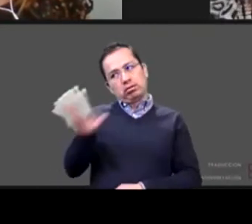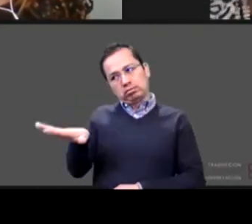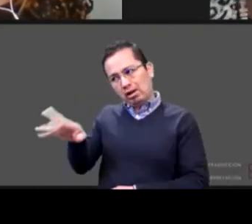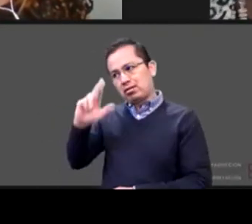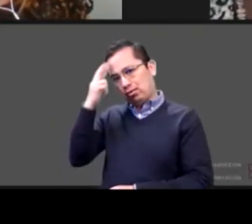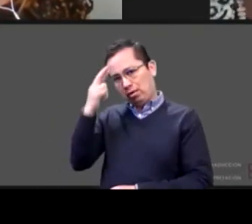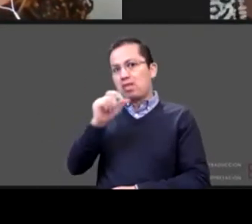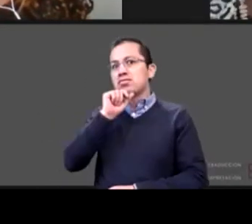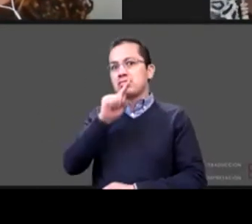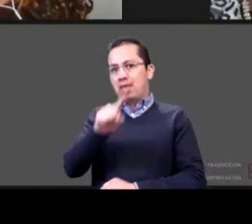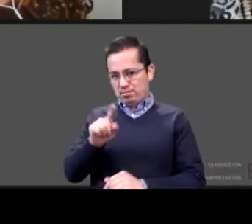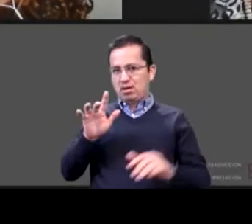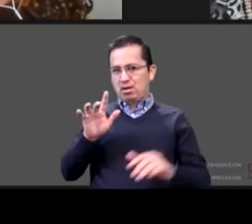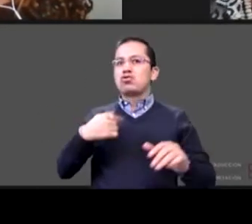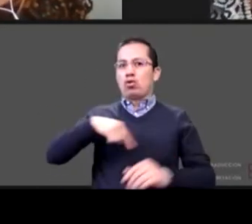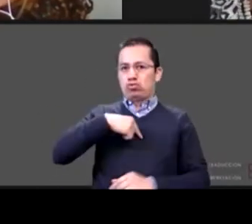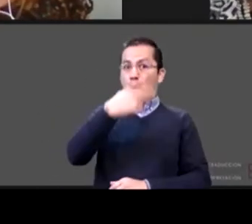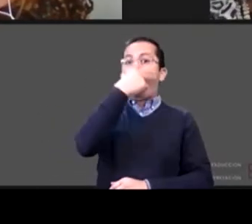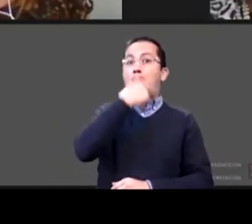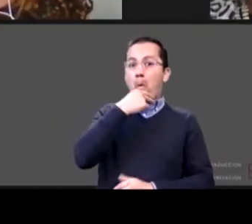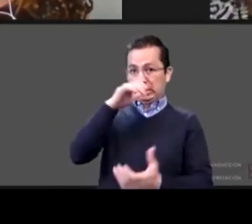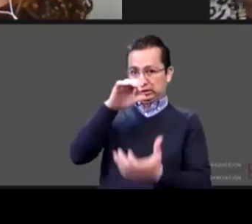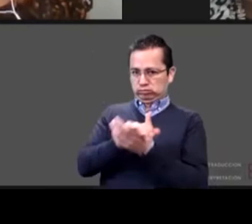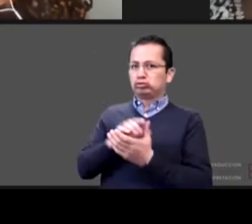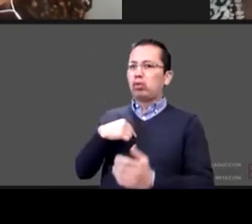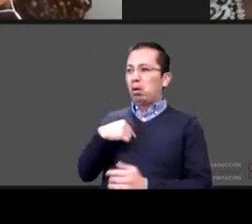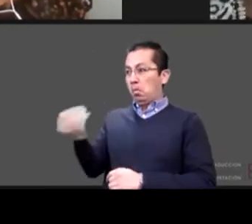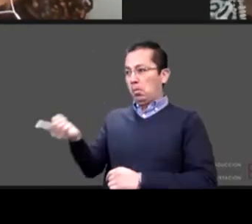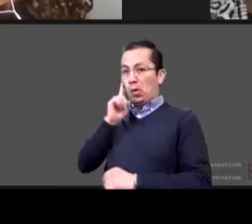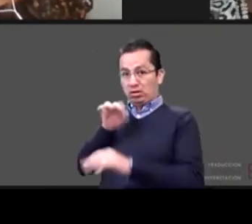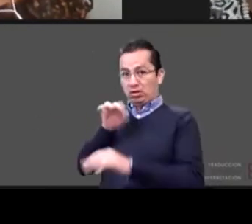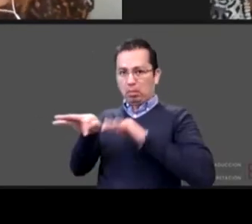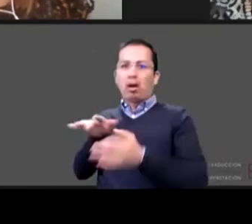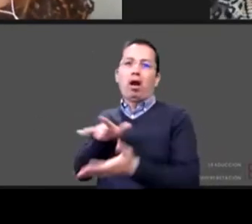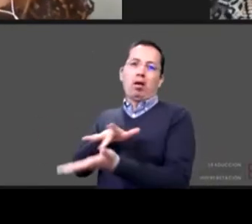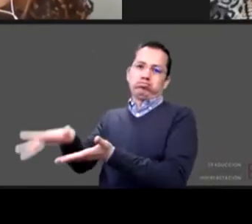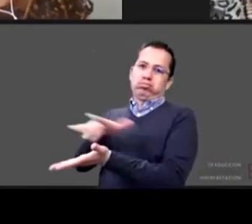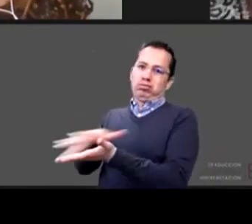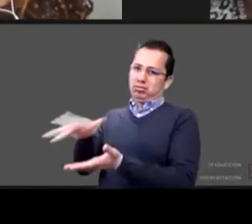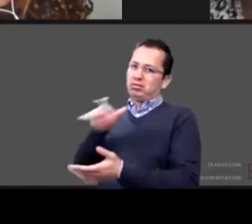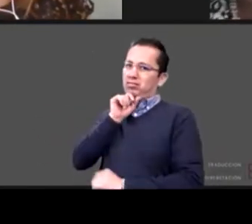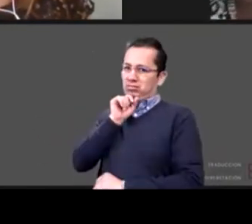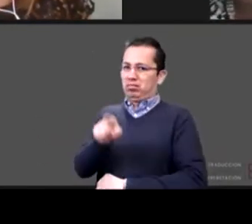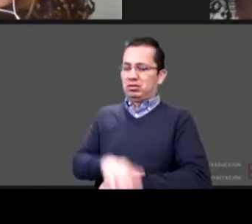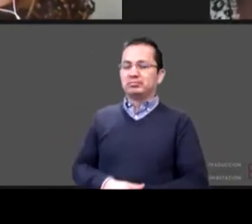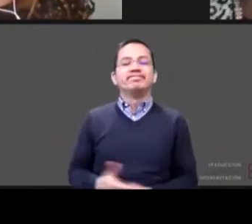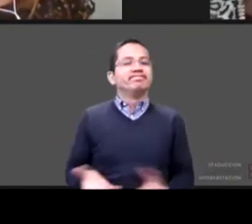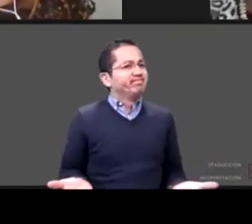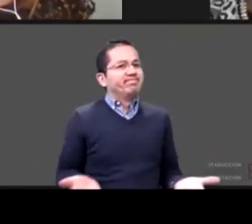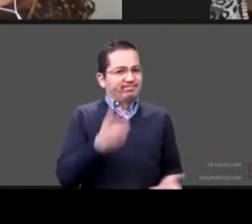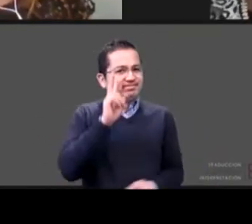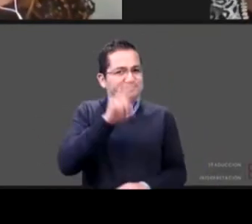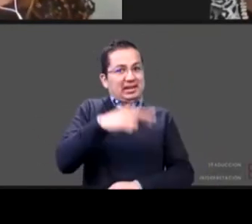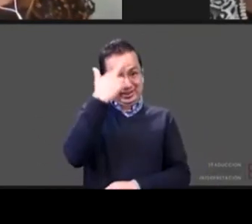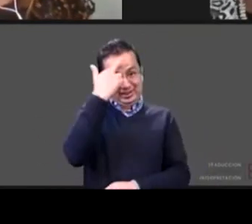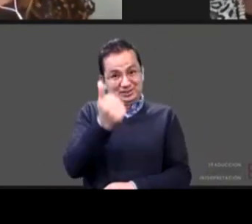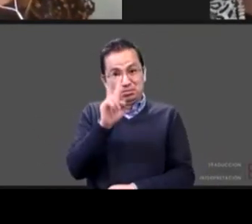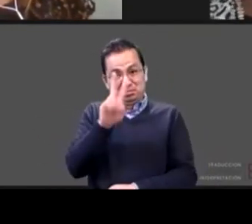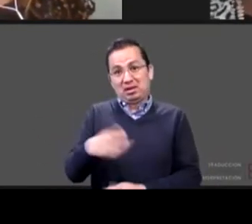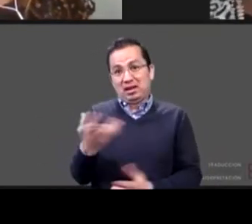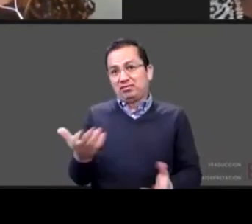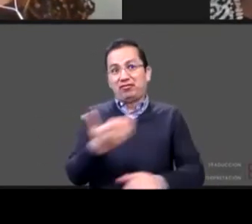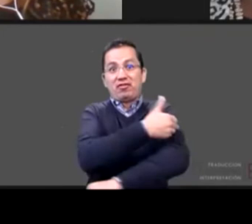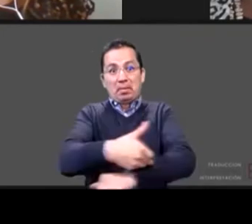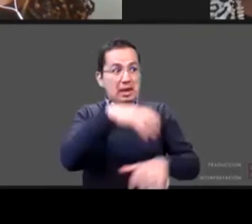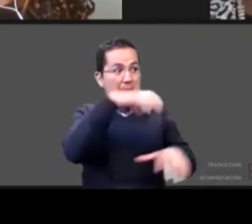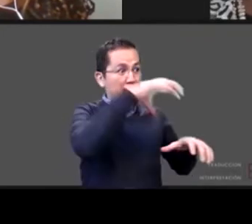Entonces, sí, yo creo que cada uno, cada familia es un mundo y cada niño es un mundo, y lo que